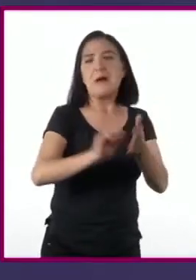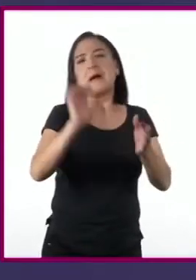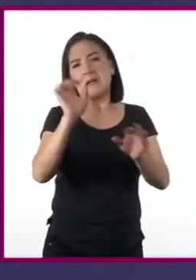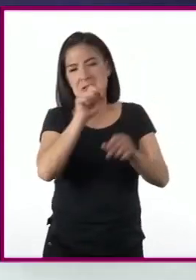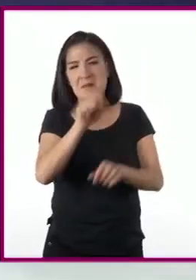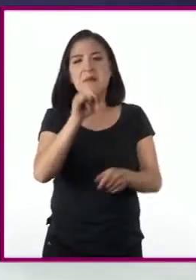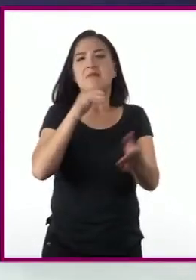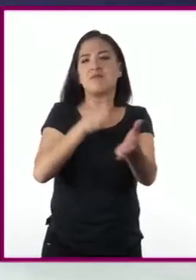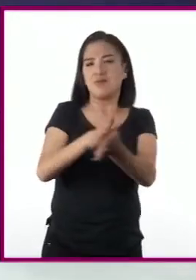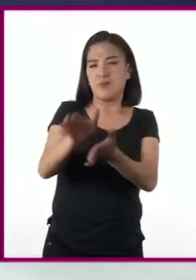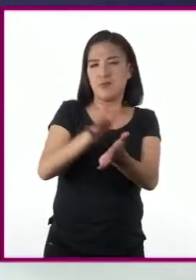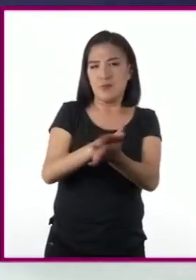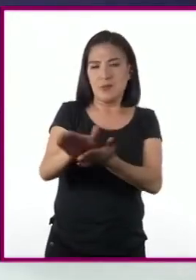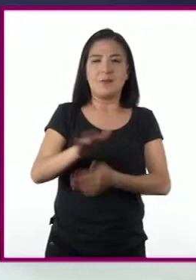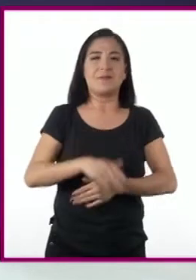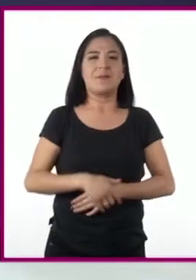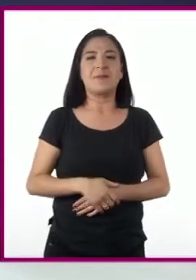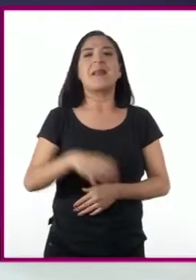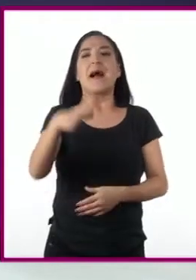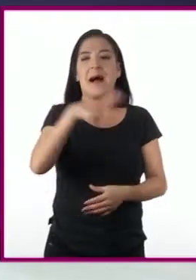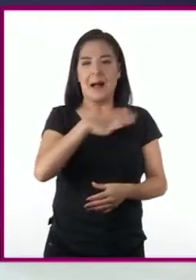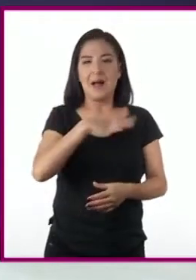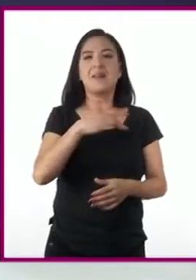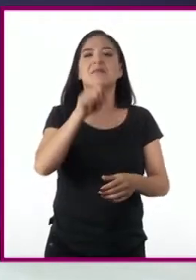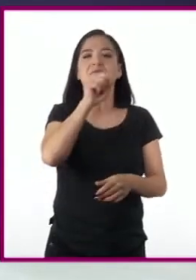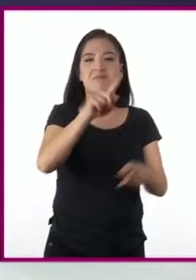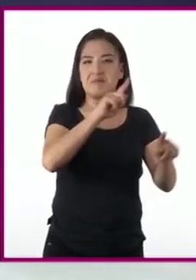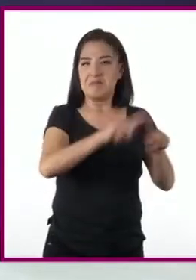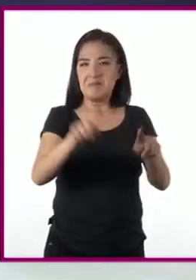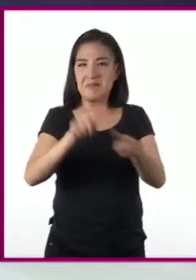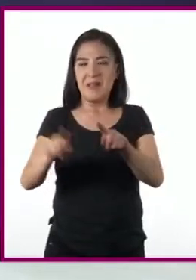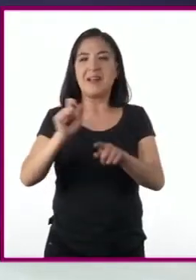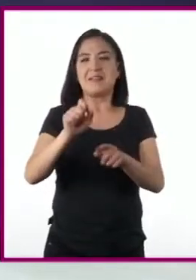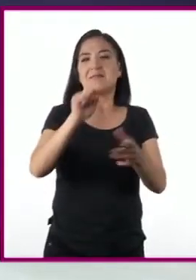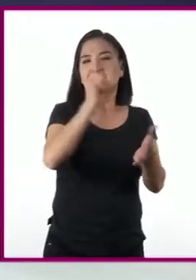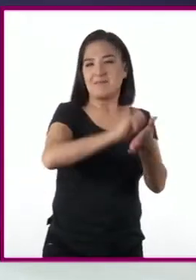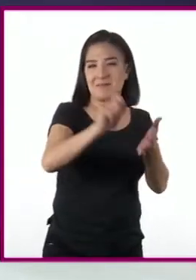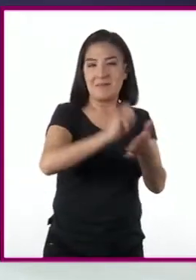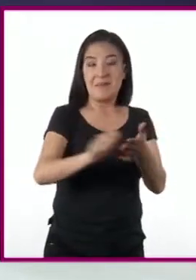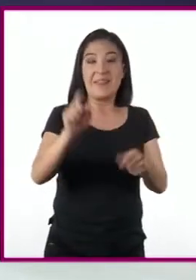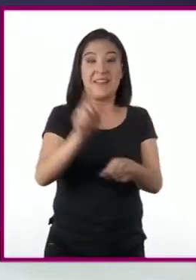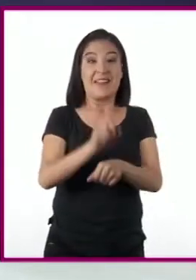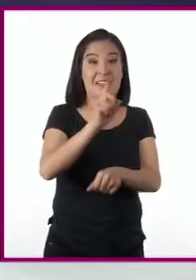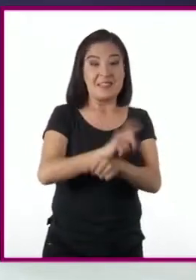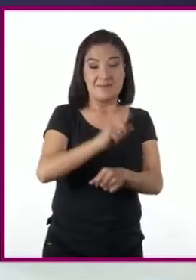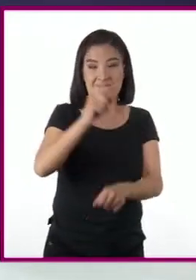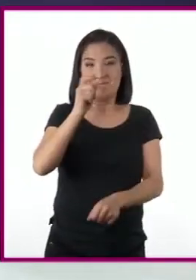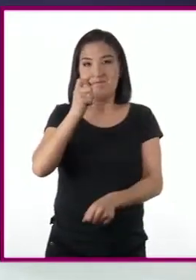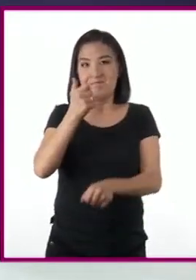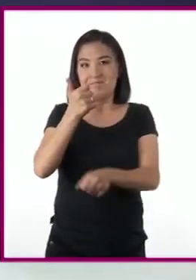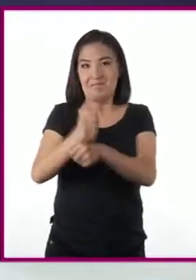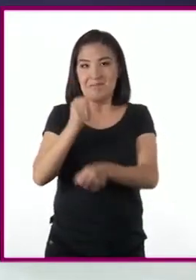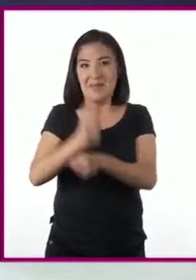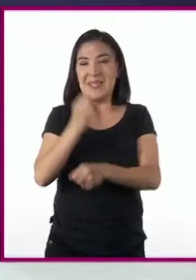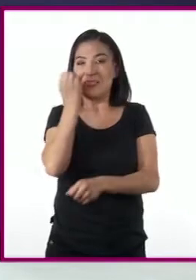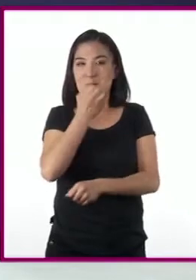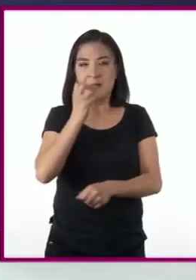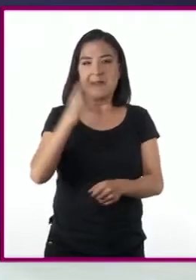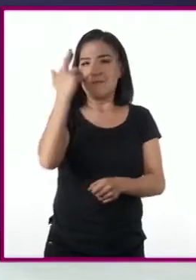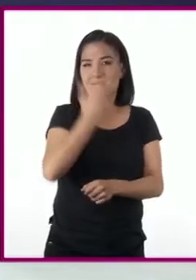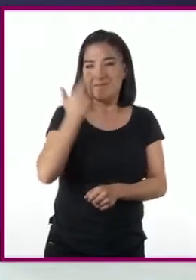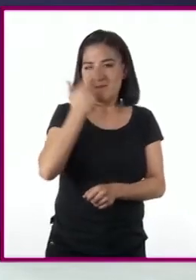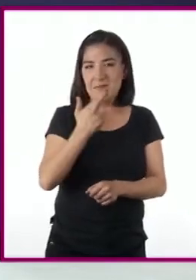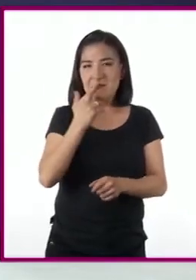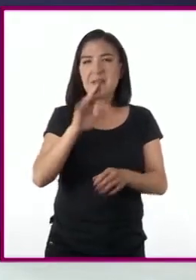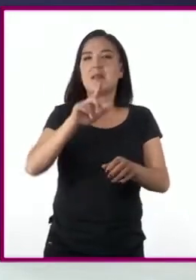impresa. Existen varios tipos de textos. Desde la primaria lo han revisado, los